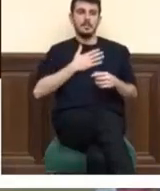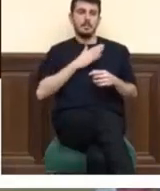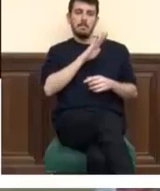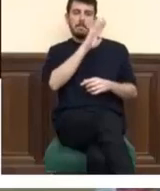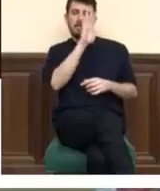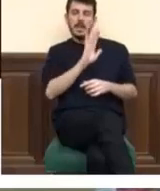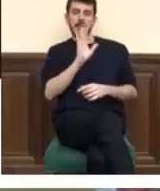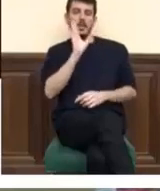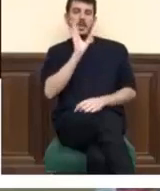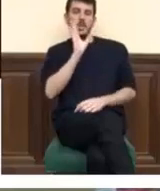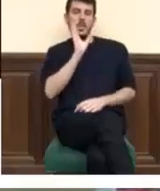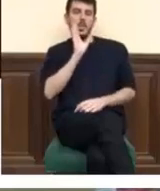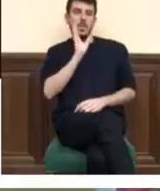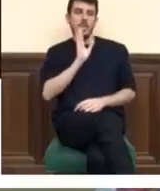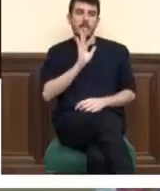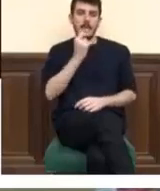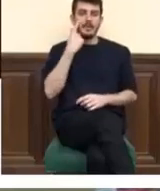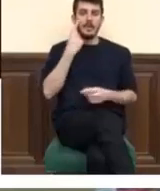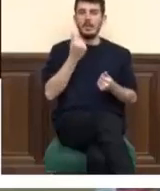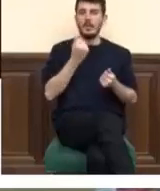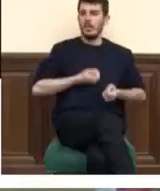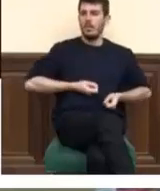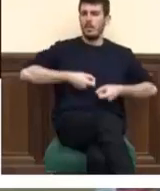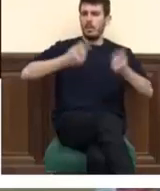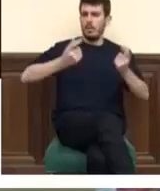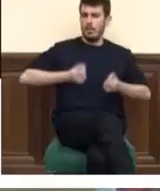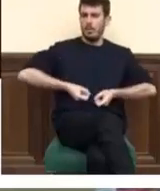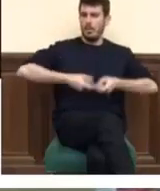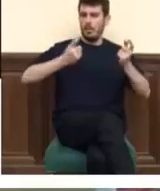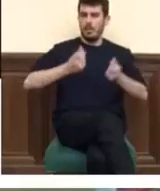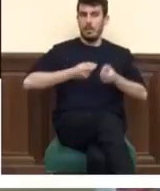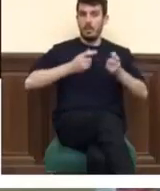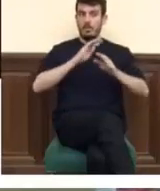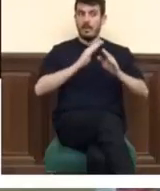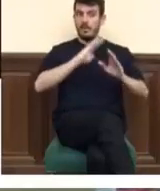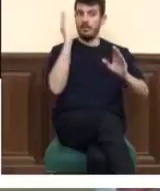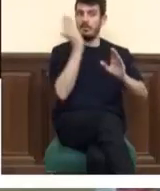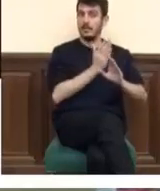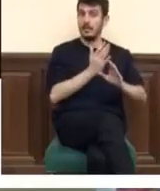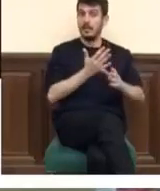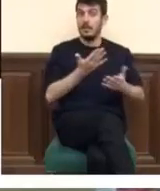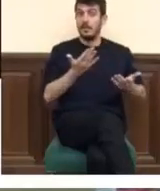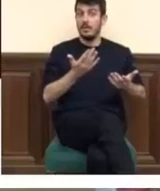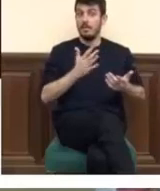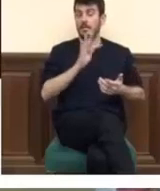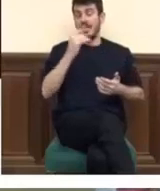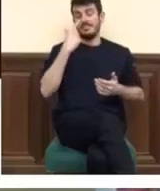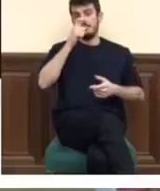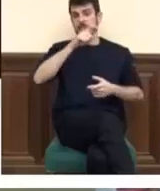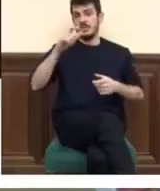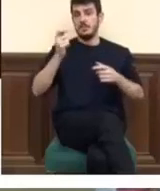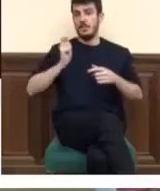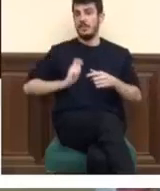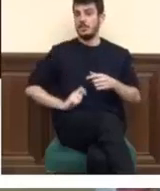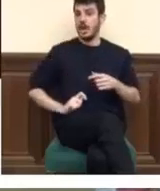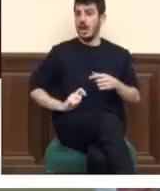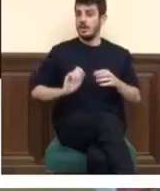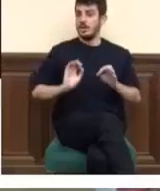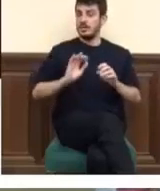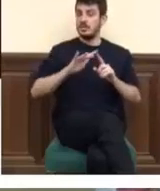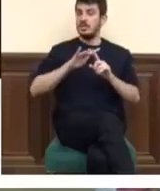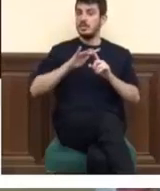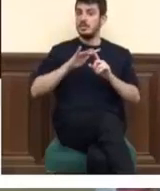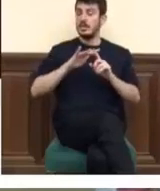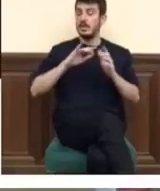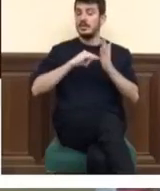corruptelas, con sus despilfarros económicos y con su lamentable trato a los profesionales